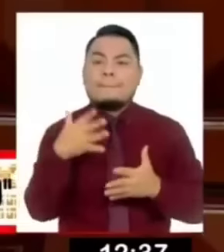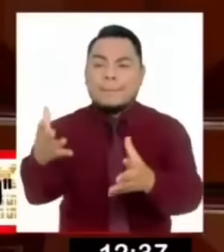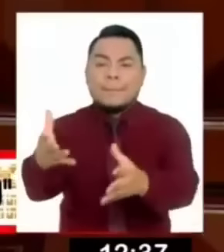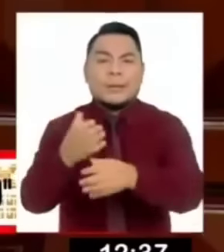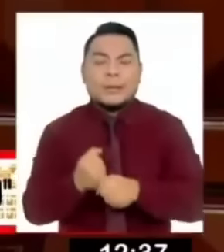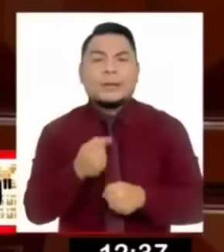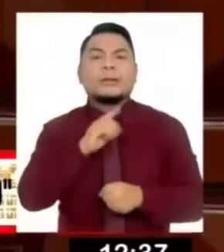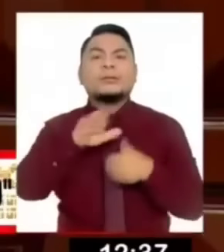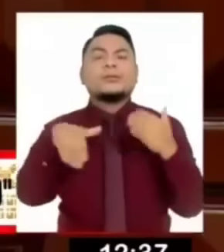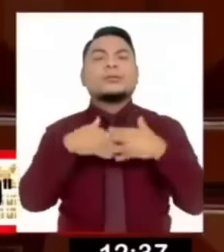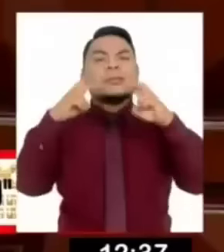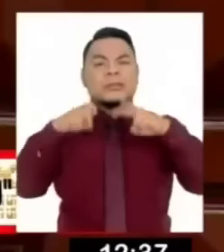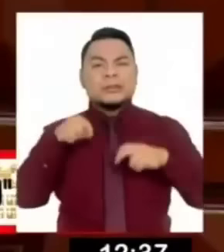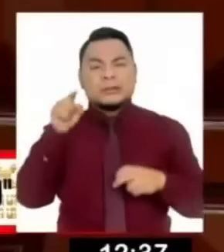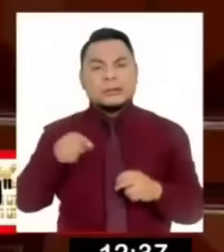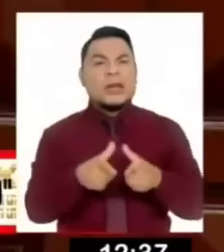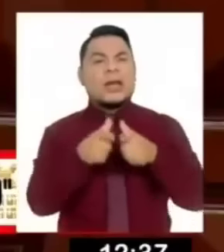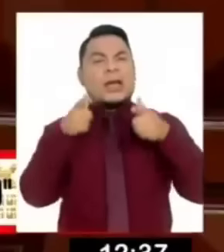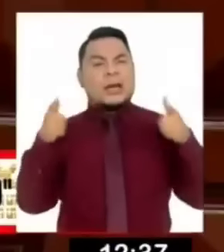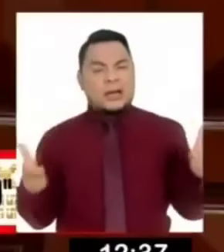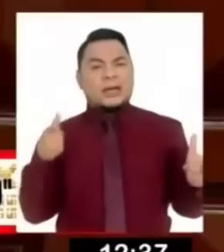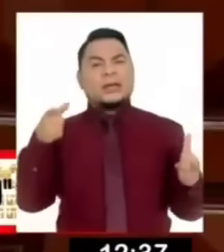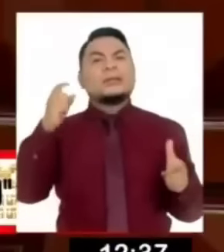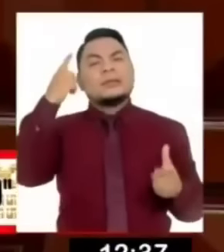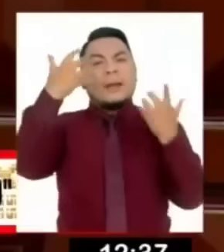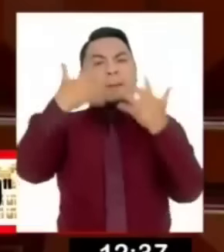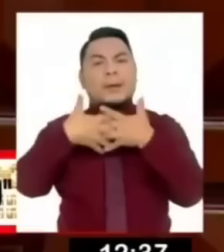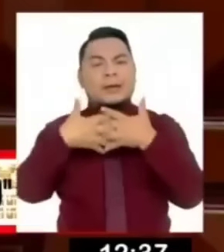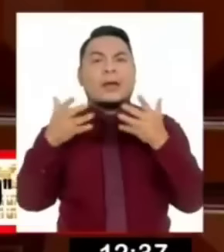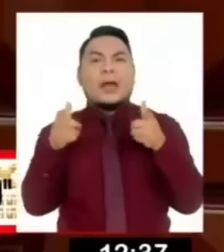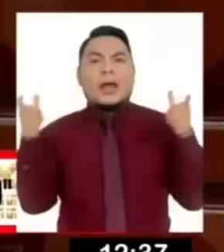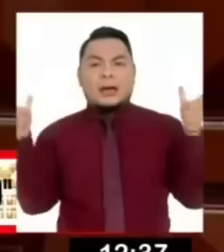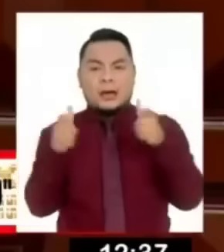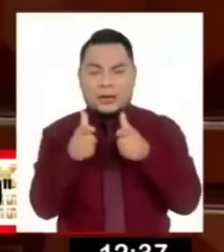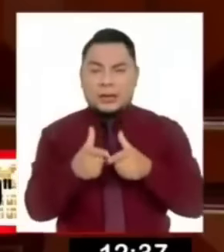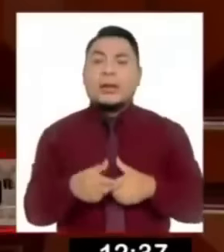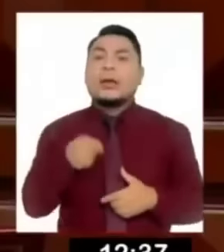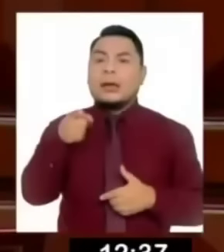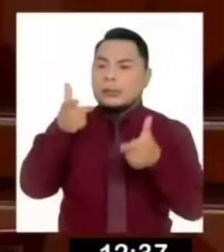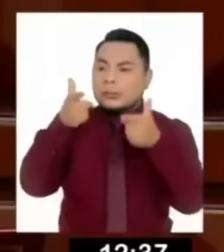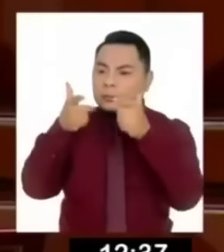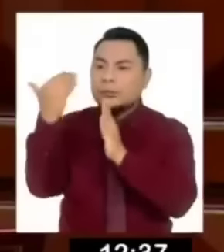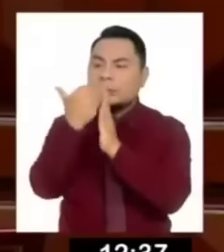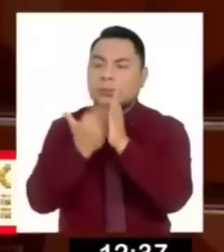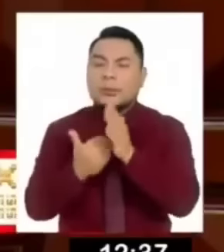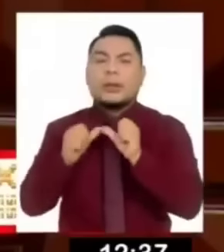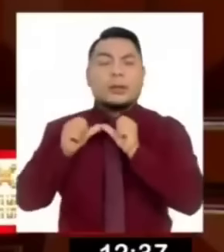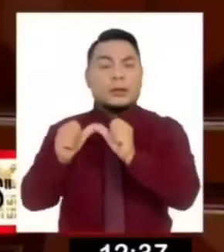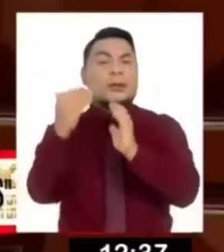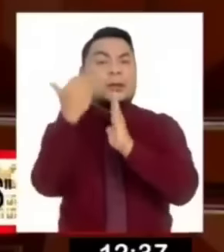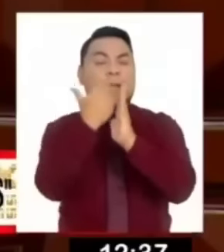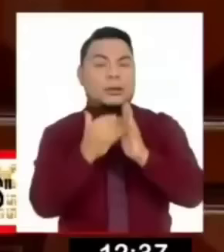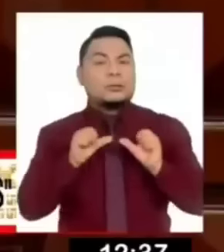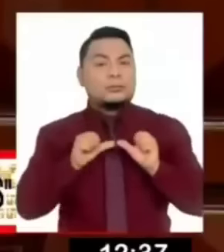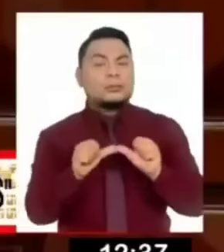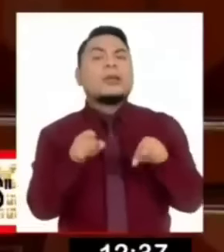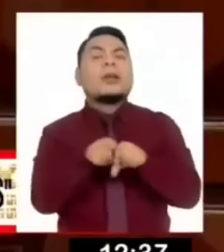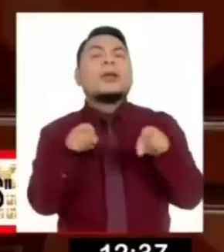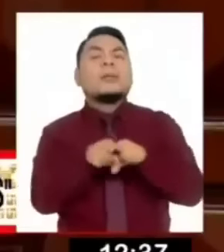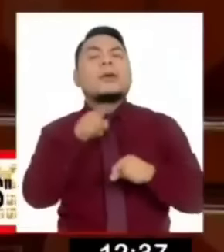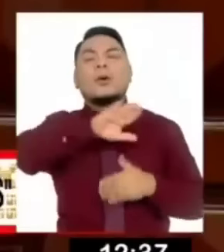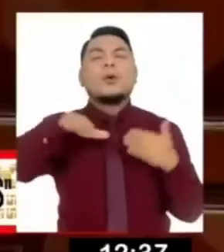marinas realizadas por las grandes y medianas empresas, la investigación para la sostenibilidad y la